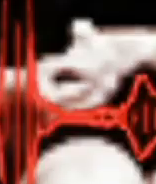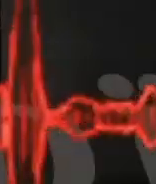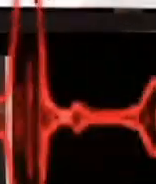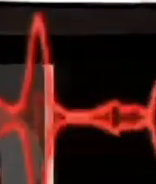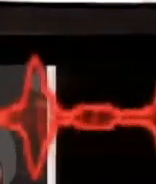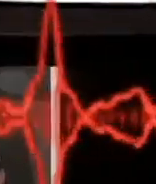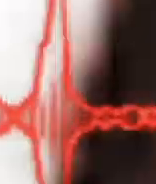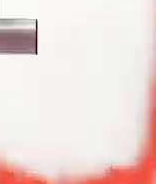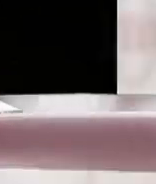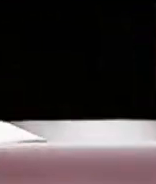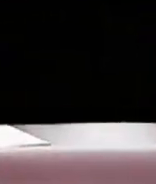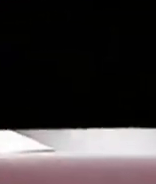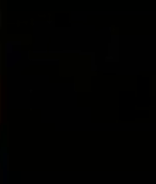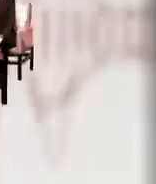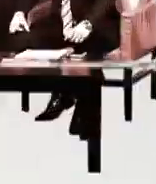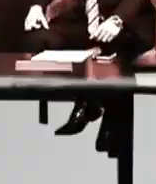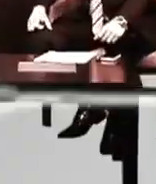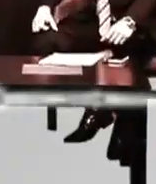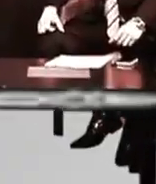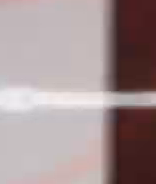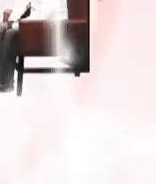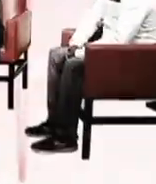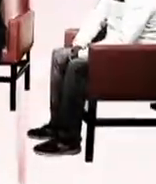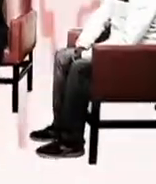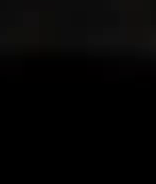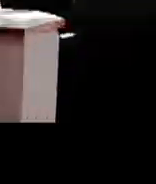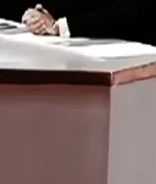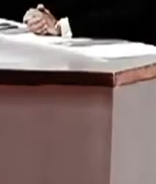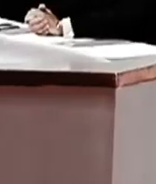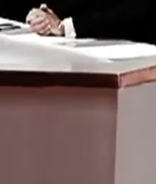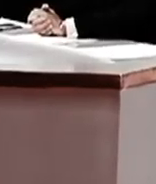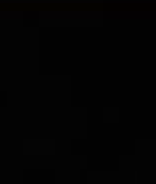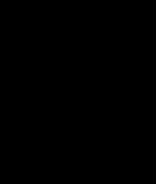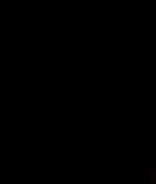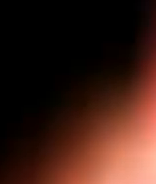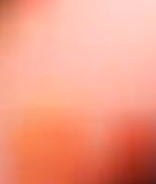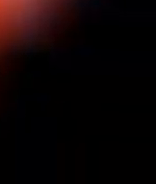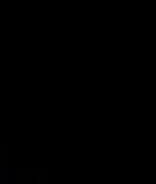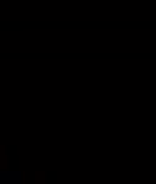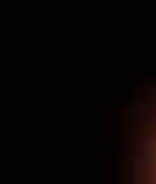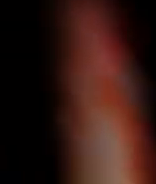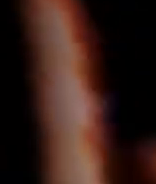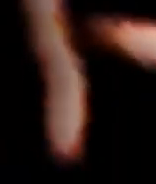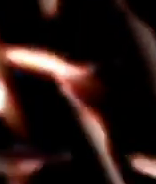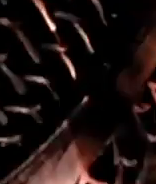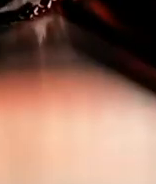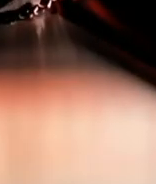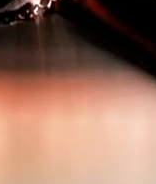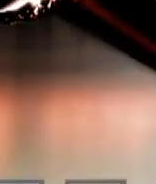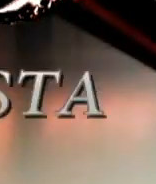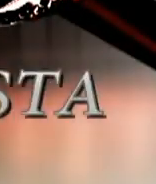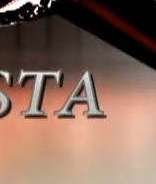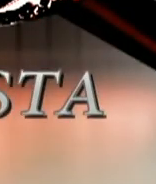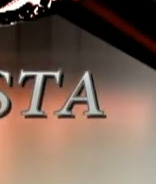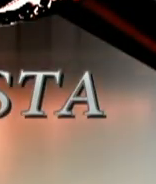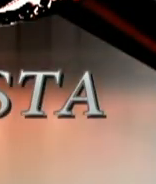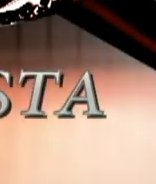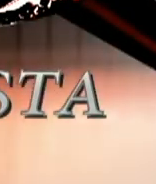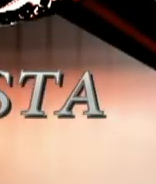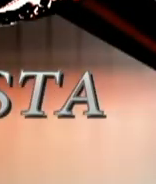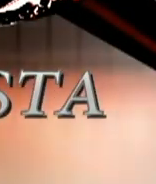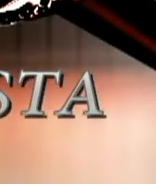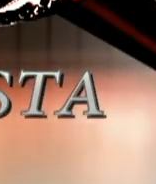Esta mañana nos da mucho gusto que esté aquí en el estudio de México al Día. Esta mañana damos la bienvenida al estudio de México al Día.